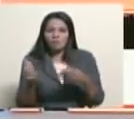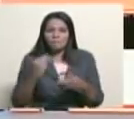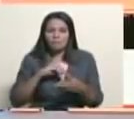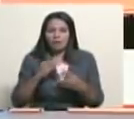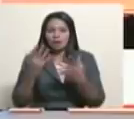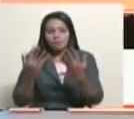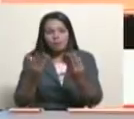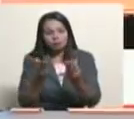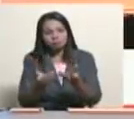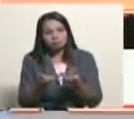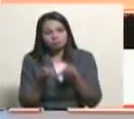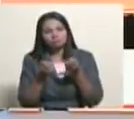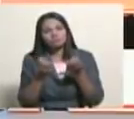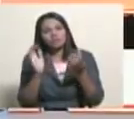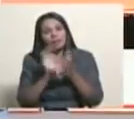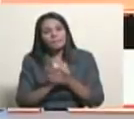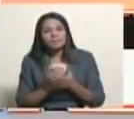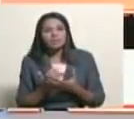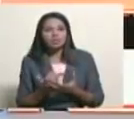extendida de solidaridad.